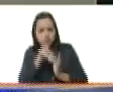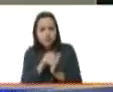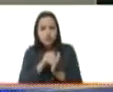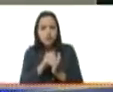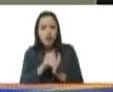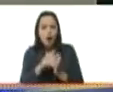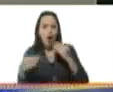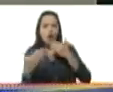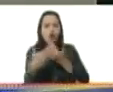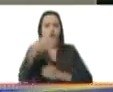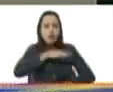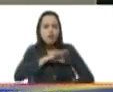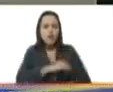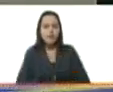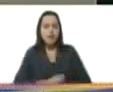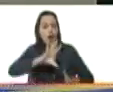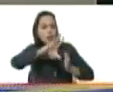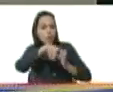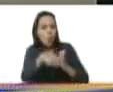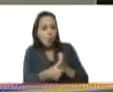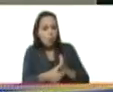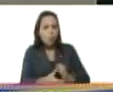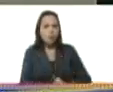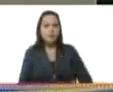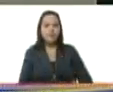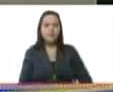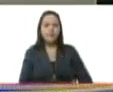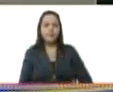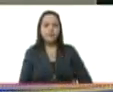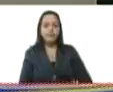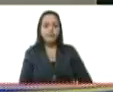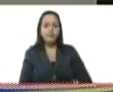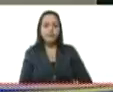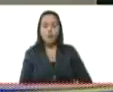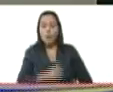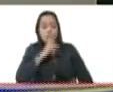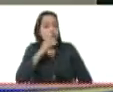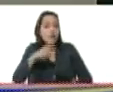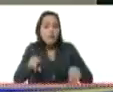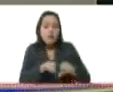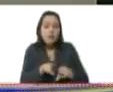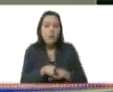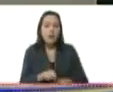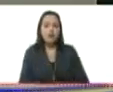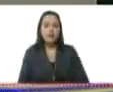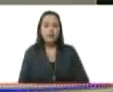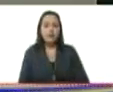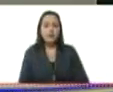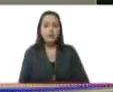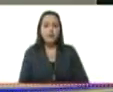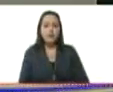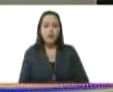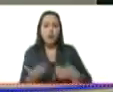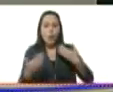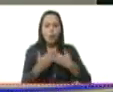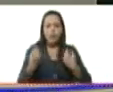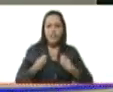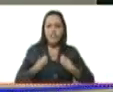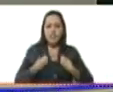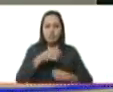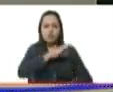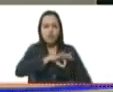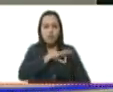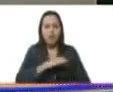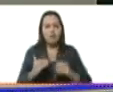las amenazas, la corrupción, una inmensa amenaza también contra la vida social, contra la estabilidad